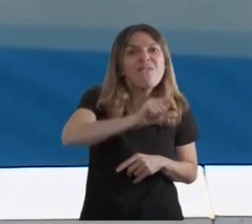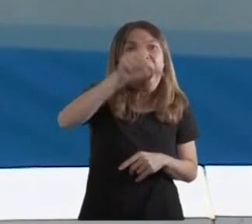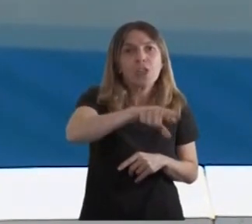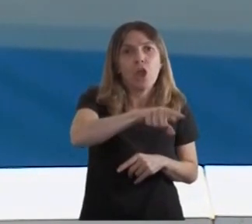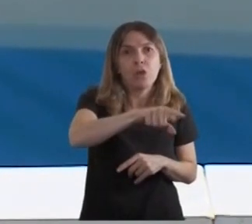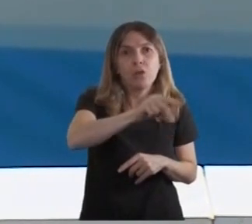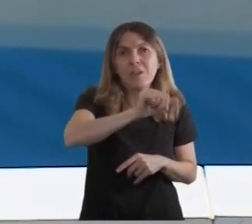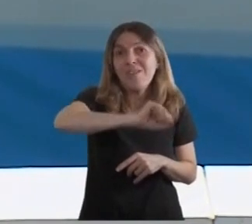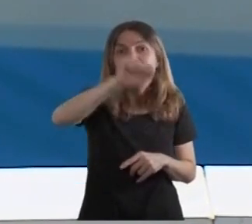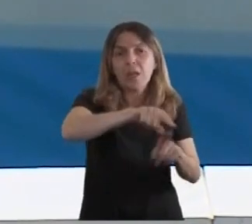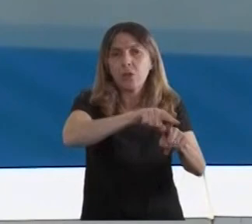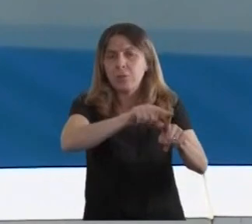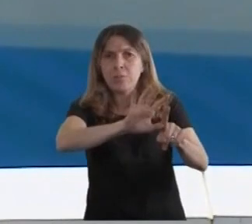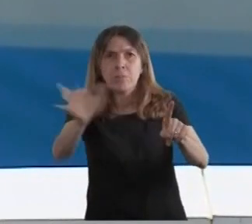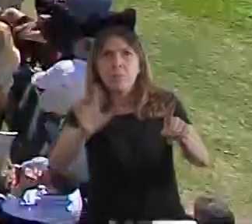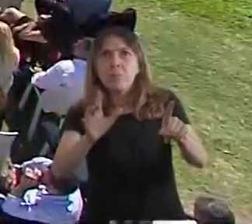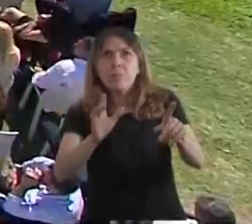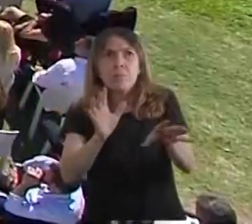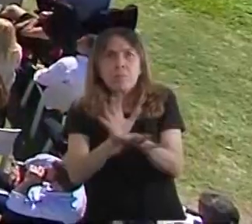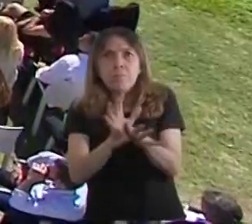es algo absolutamente inexplicable